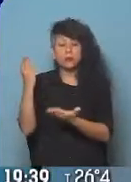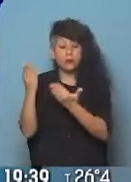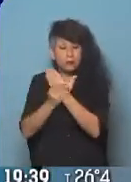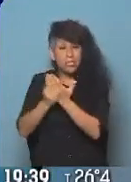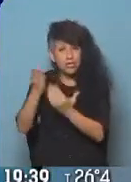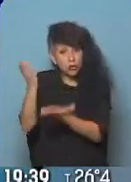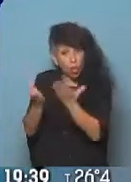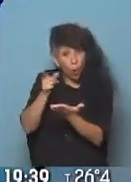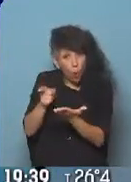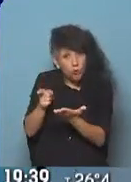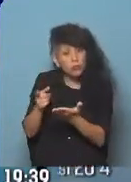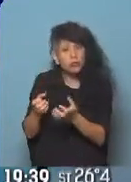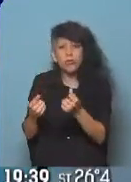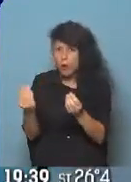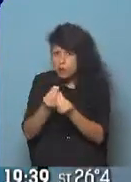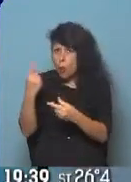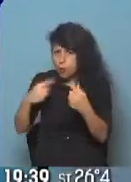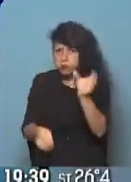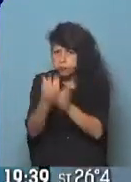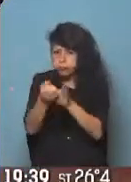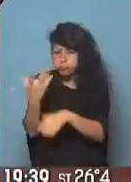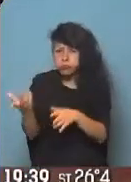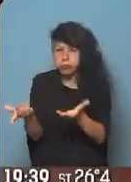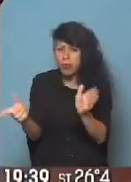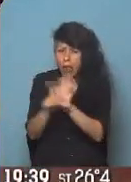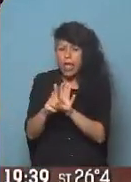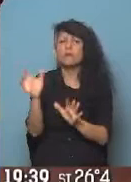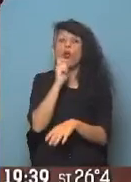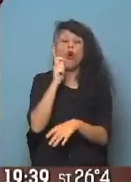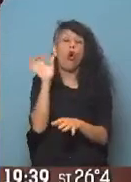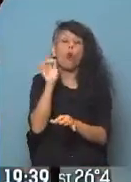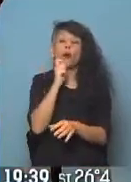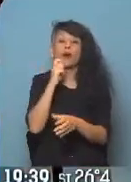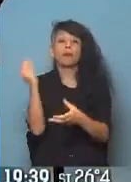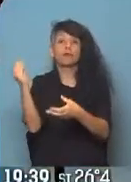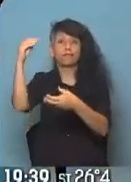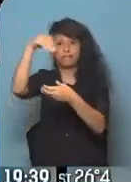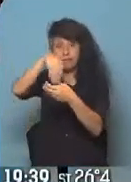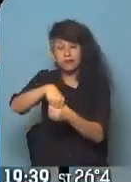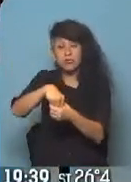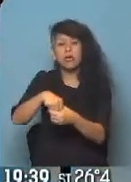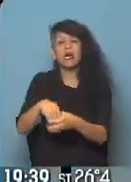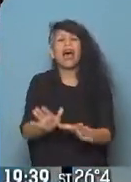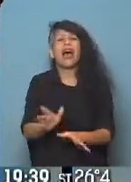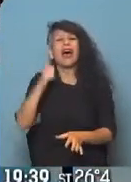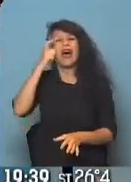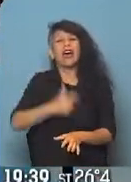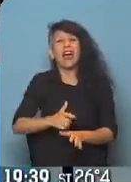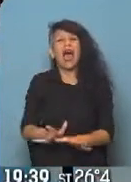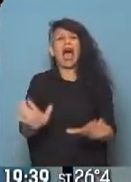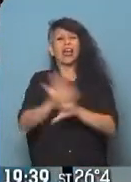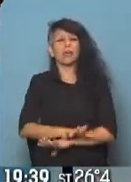ayudan ha ayudado mucho avanzar causa contra la corrupción como por ejemplo la incorporación de la figura del arrepentido delitos de corrupción que no estaban